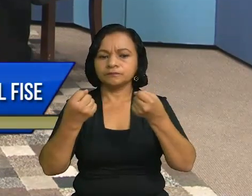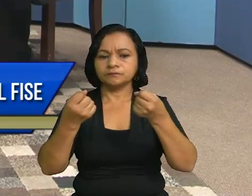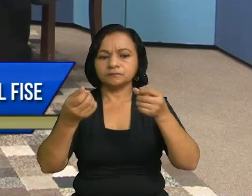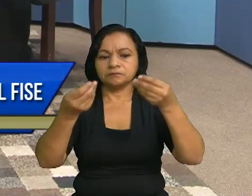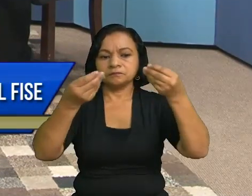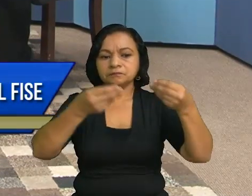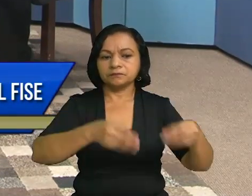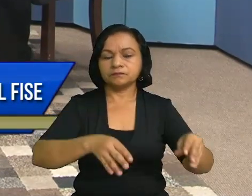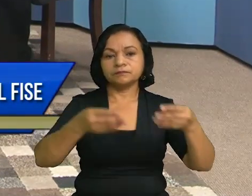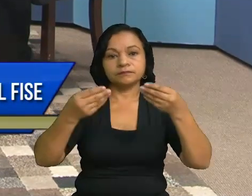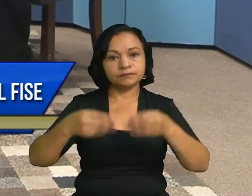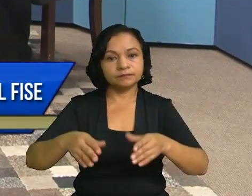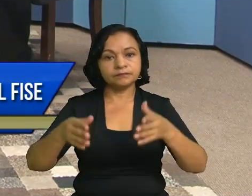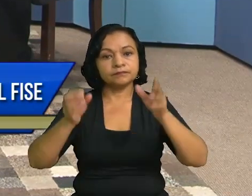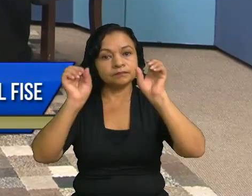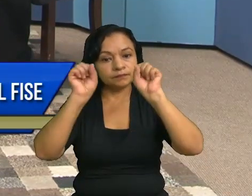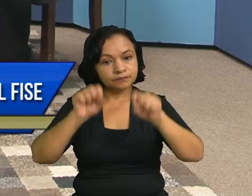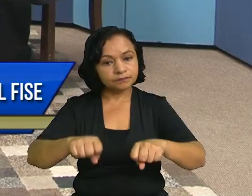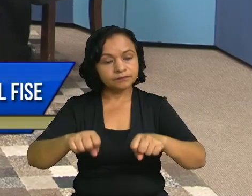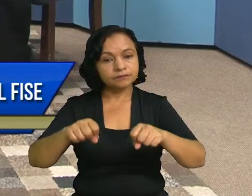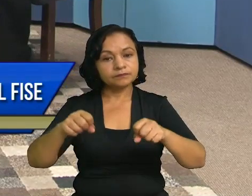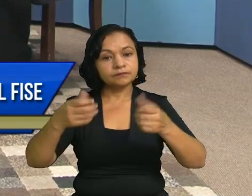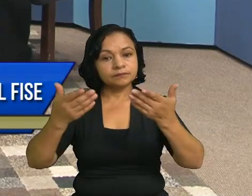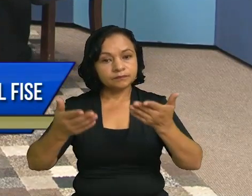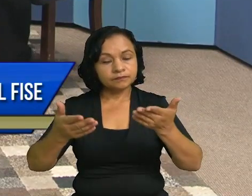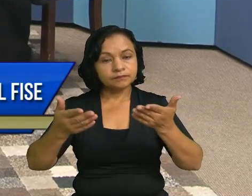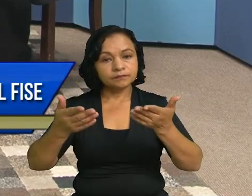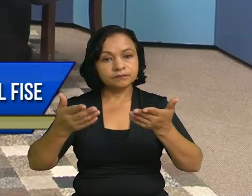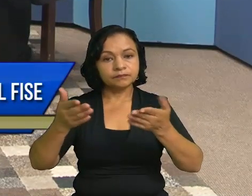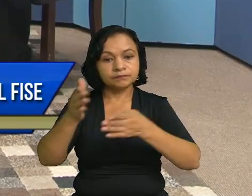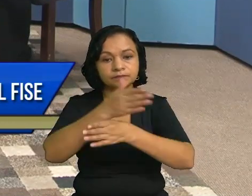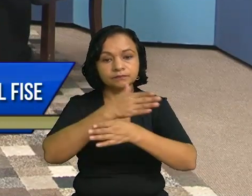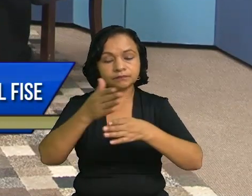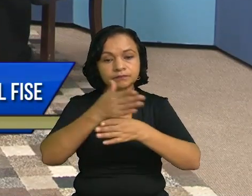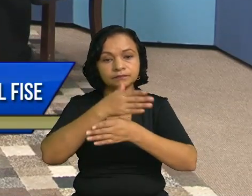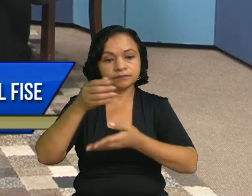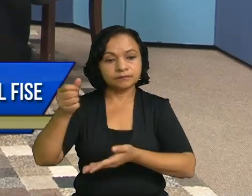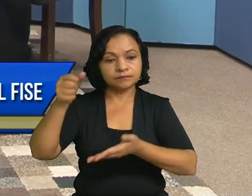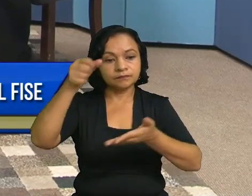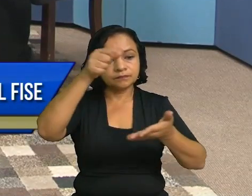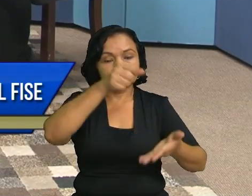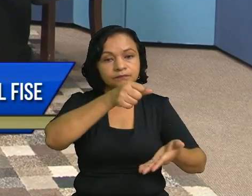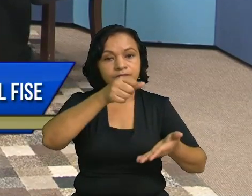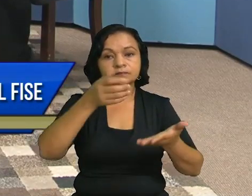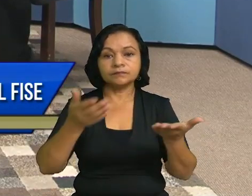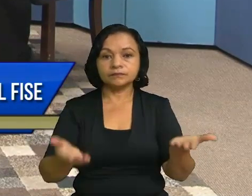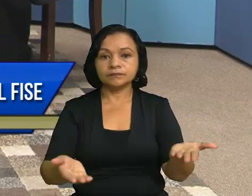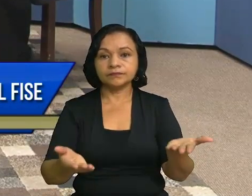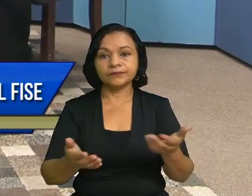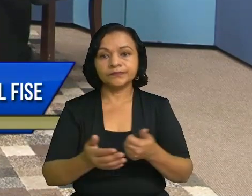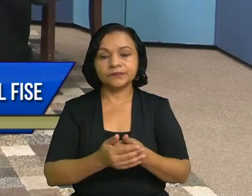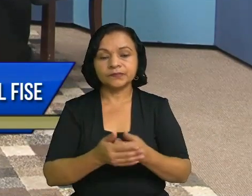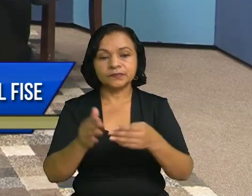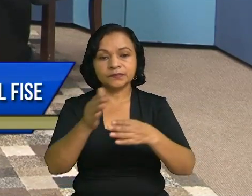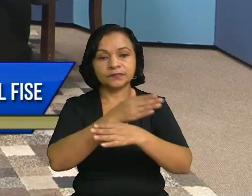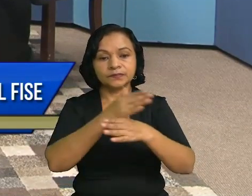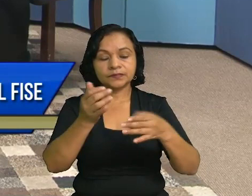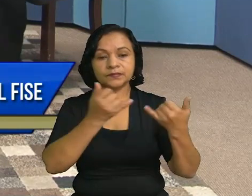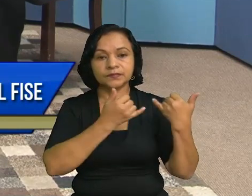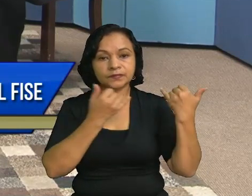entonces nosotros proveemos de capacitaciones capacidades técnicas a la instancia